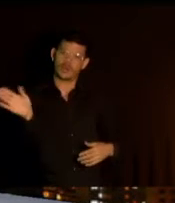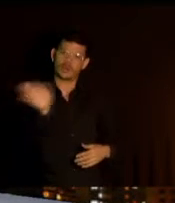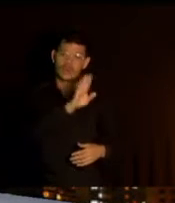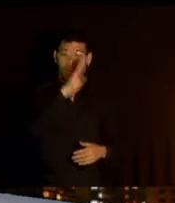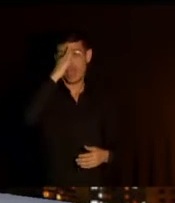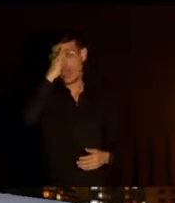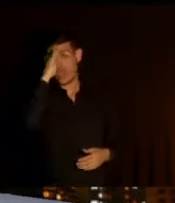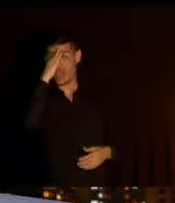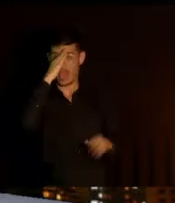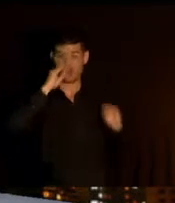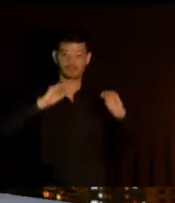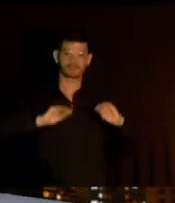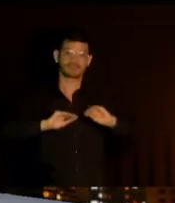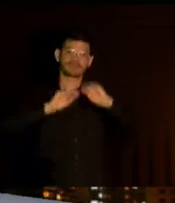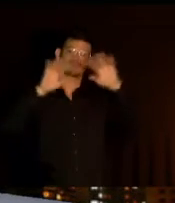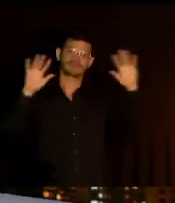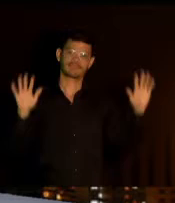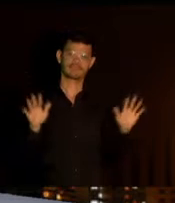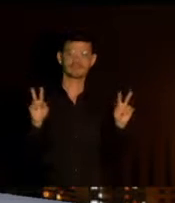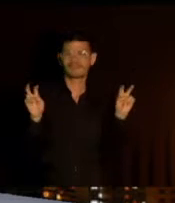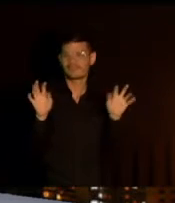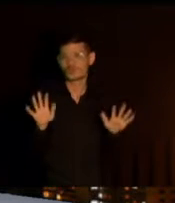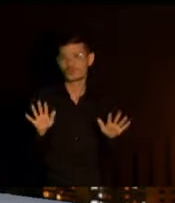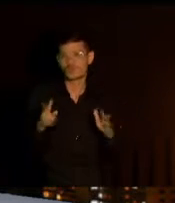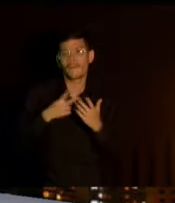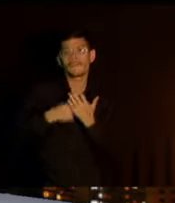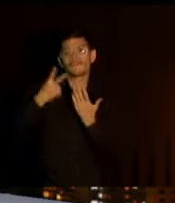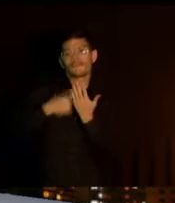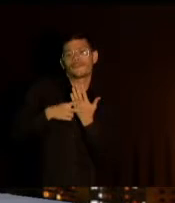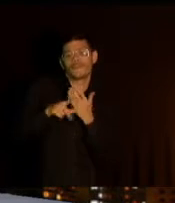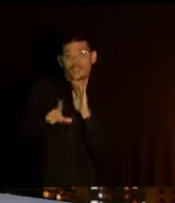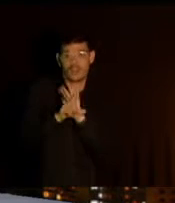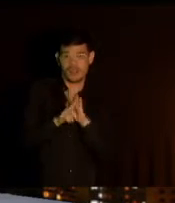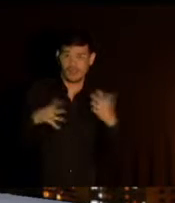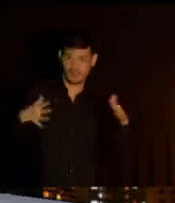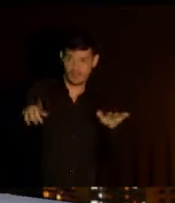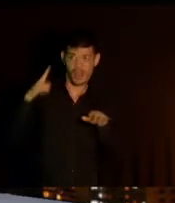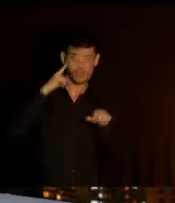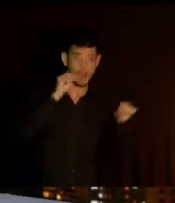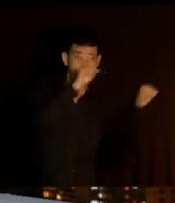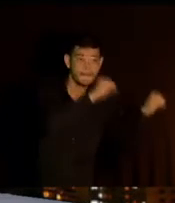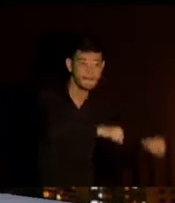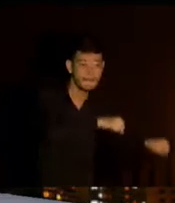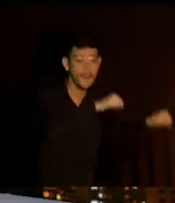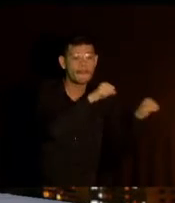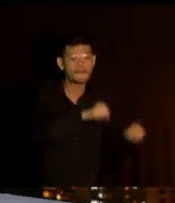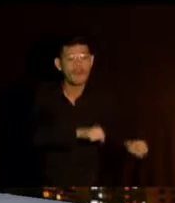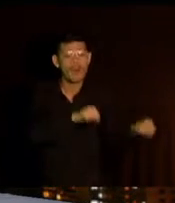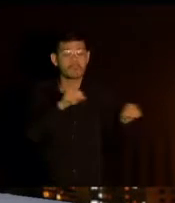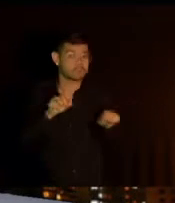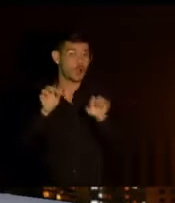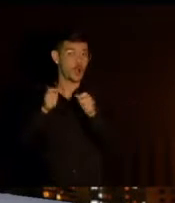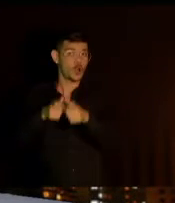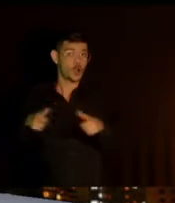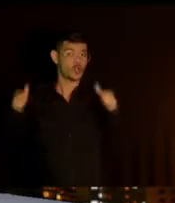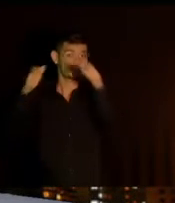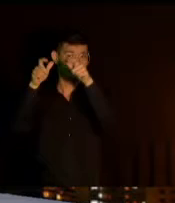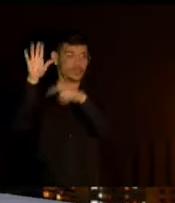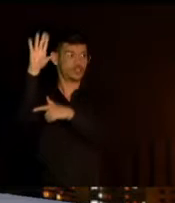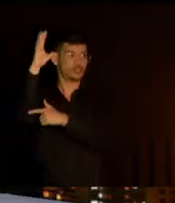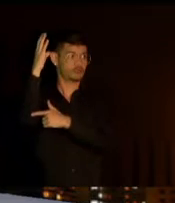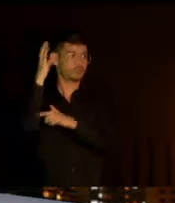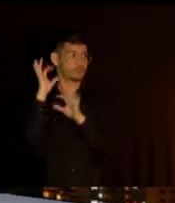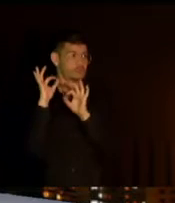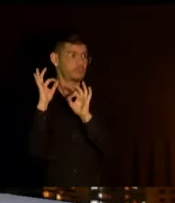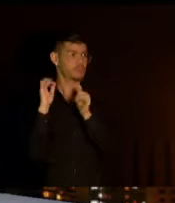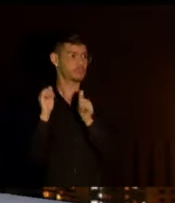en torno a este proyecto de ley que ya ha sido aprobado, que tiene muy buen camino en el Congreso de la República y que